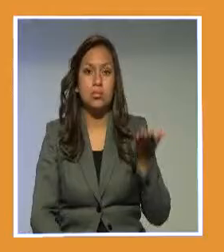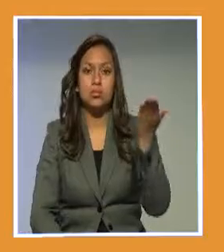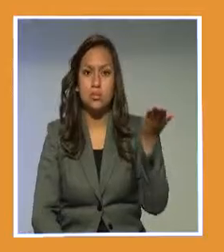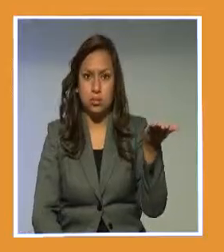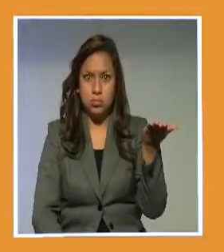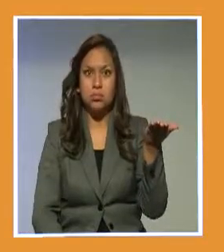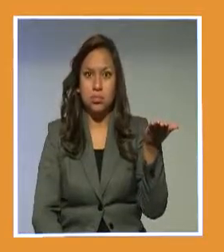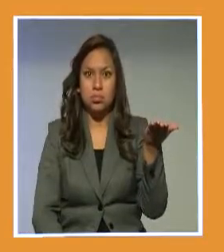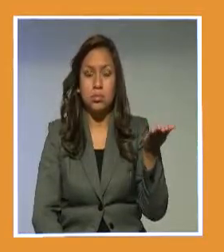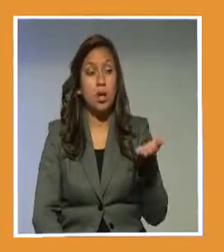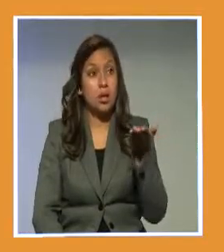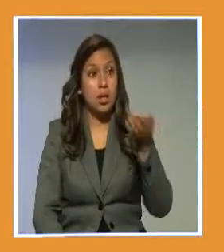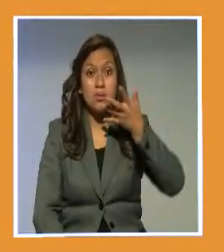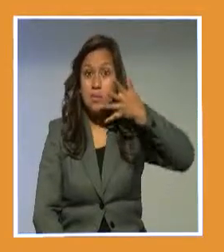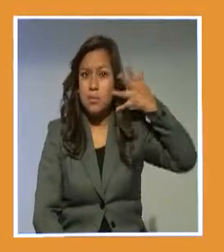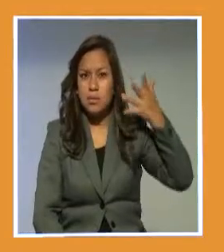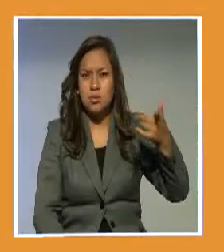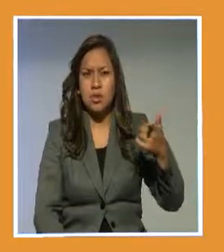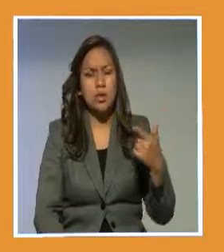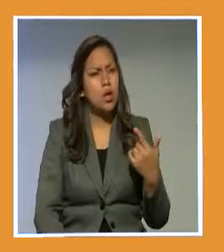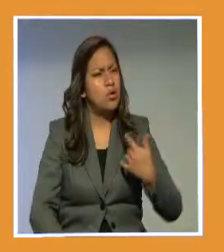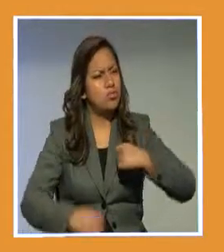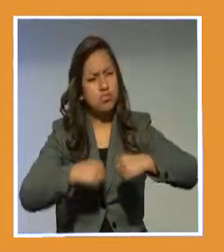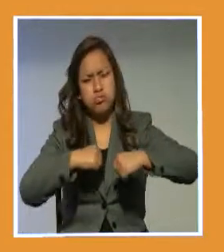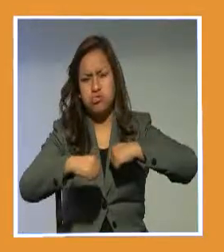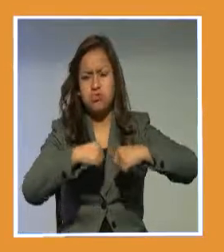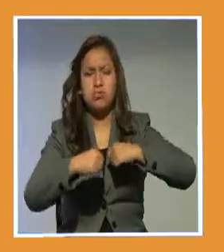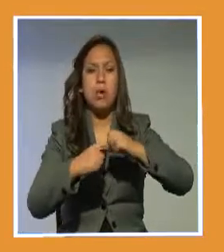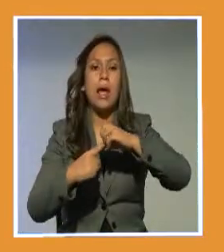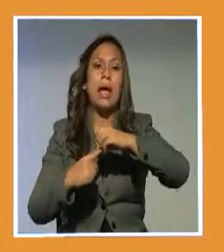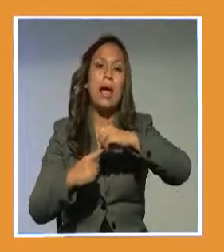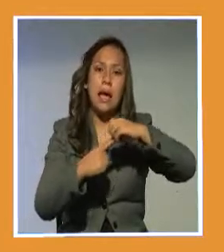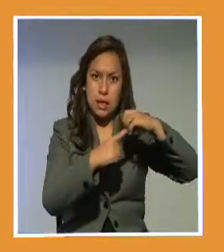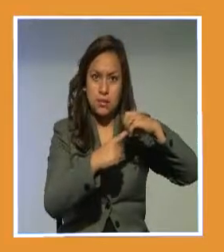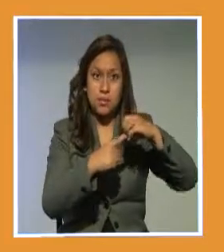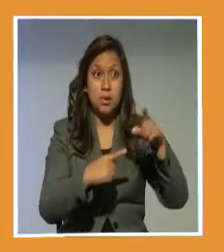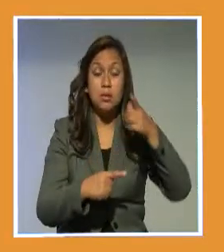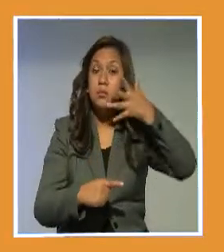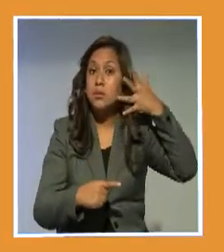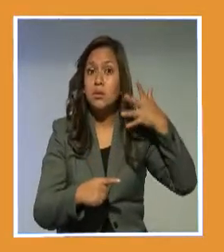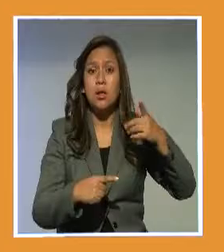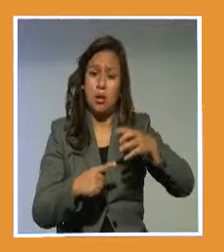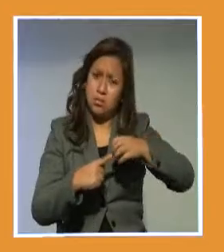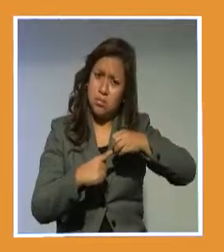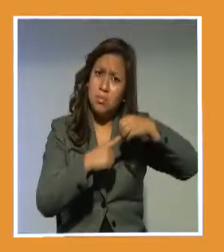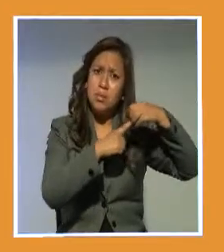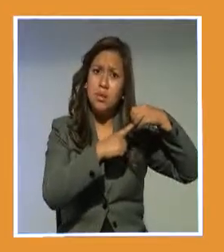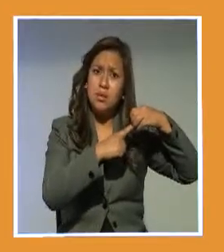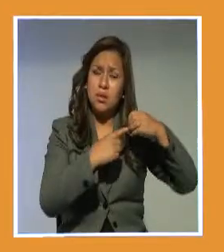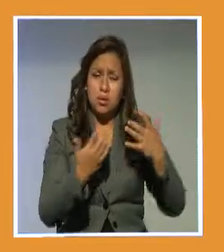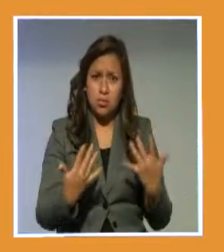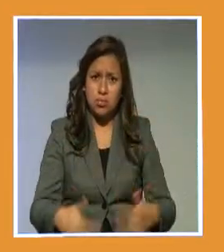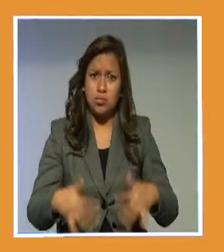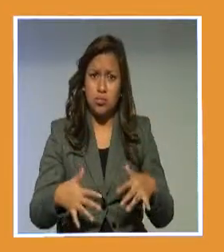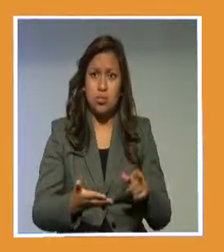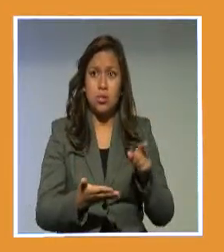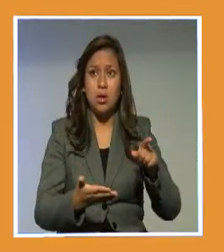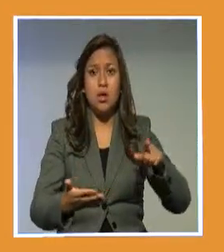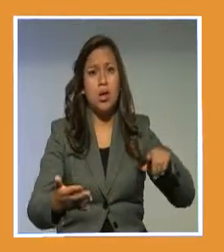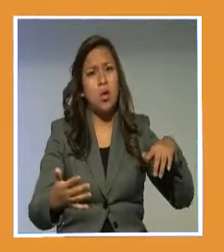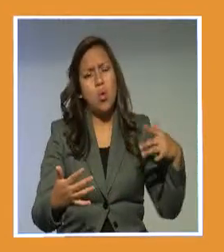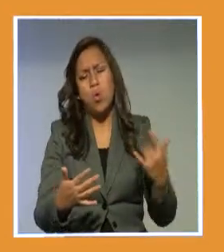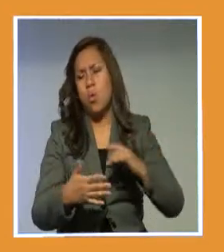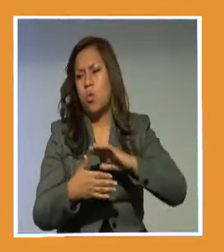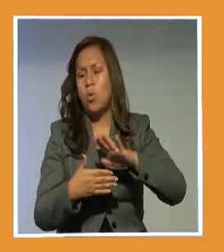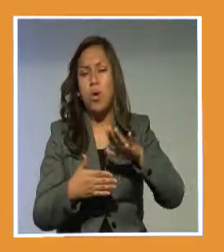realmente dar a la región amazónica lo que es un tratamiento especial, por ser una región especial, donde ha salido la riqueza de toda la historia de